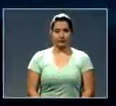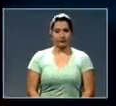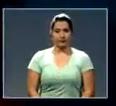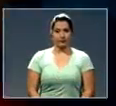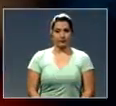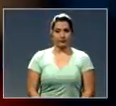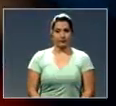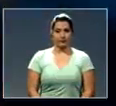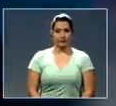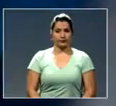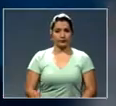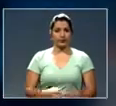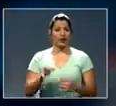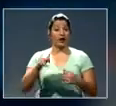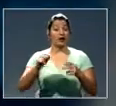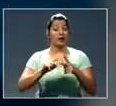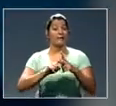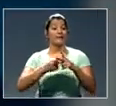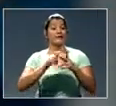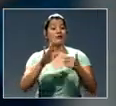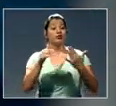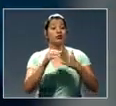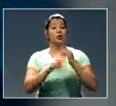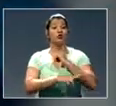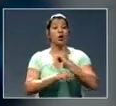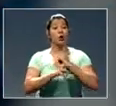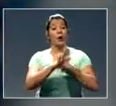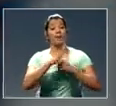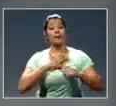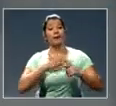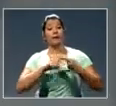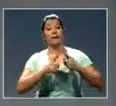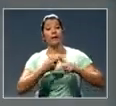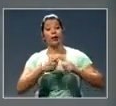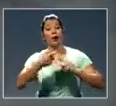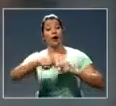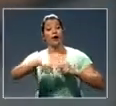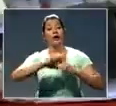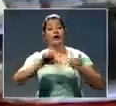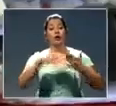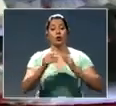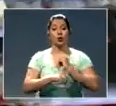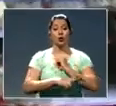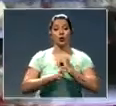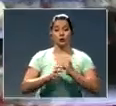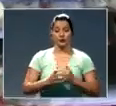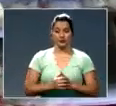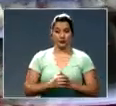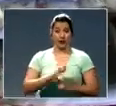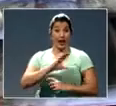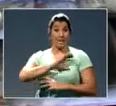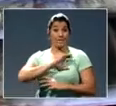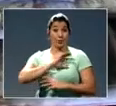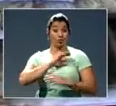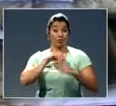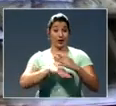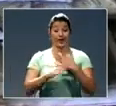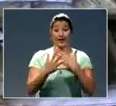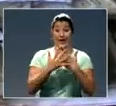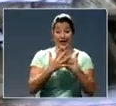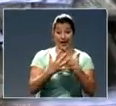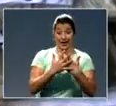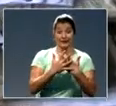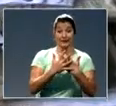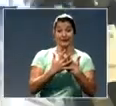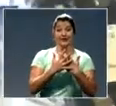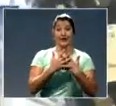Pasando que la robadita él. Correcto. Compita ahí. Correcto. La policía penitenciaria le atribuye a esa disminución